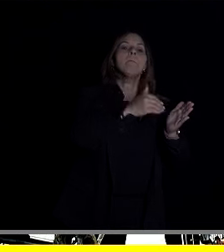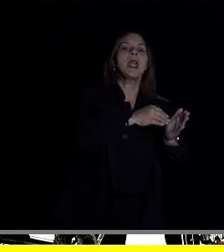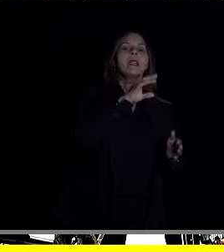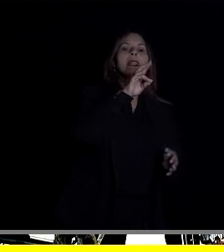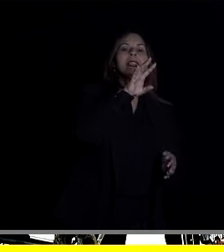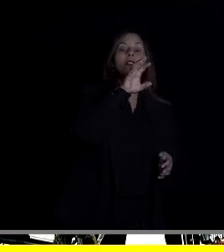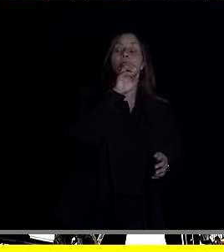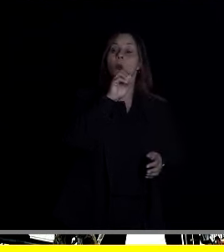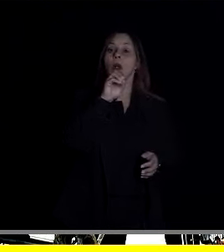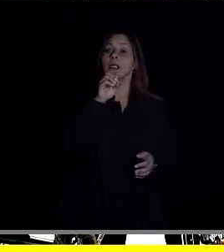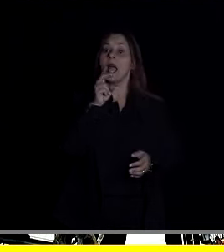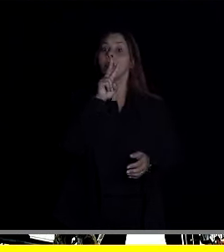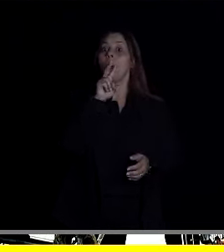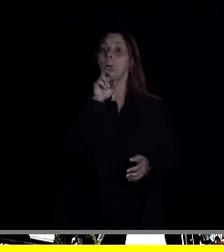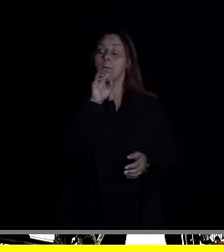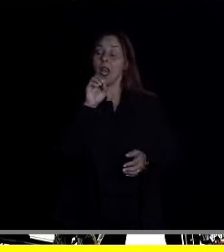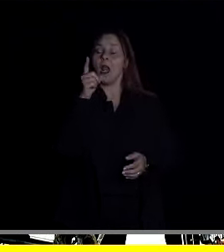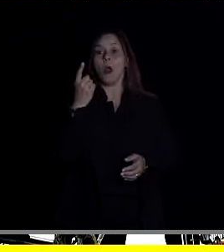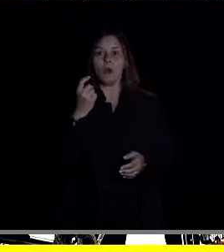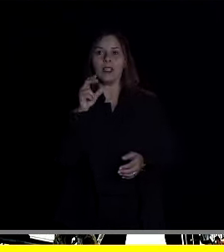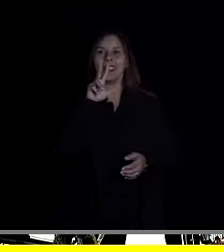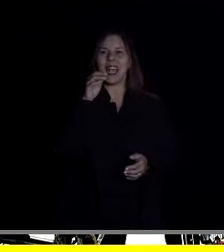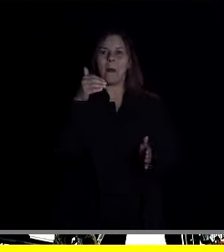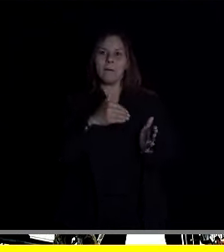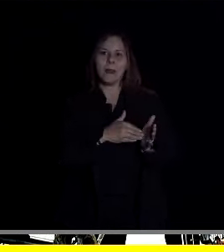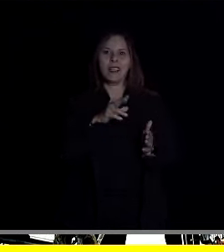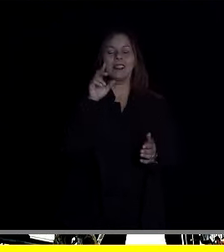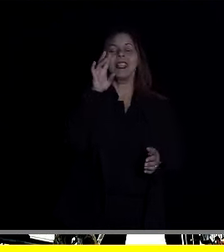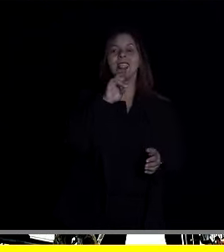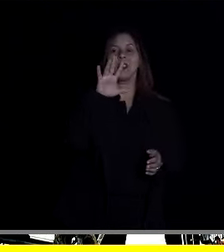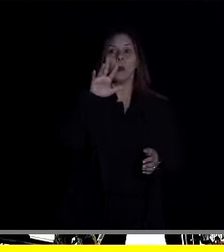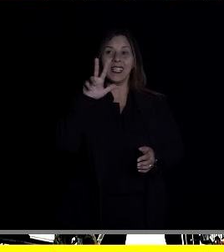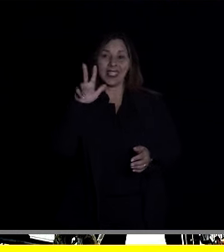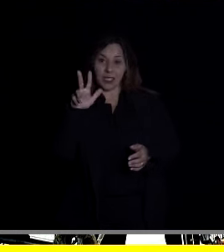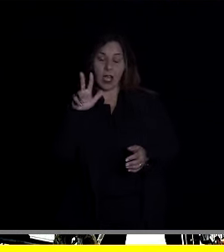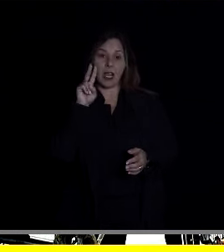en el 2011 a 2.353 en el 2022.